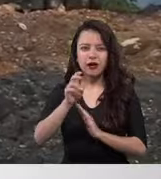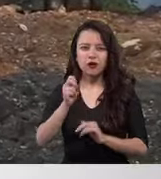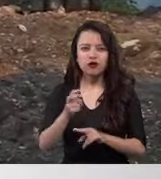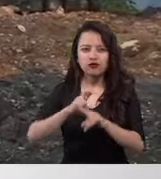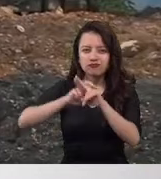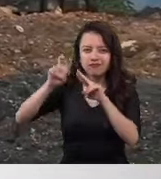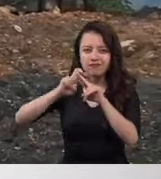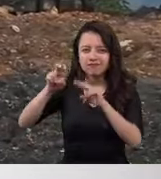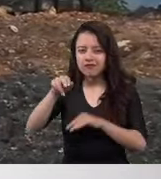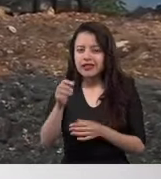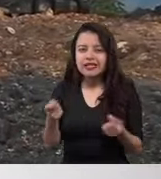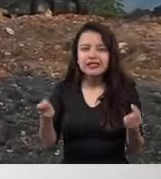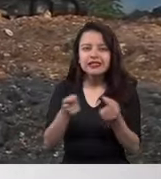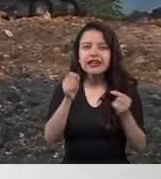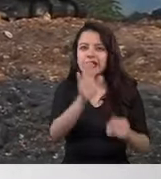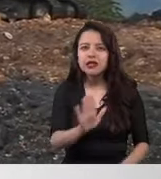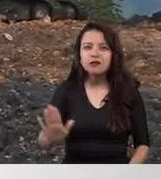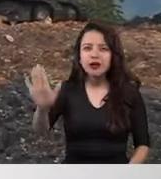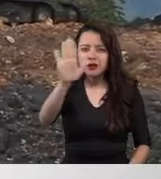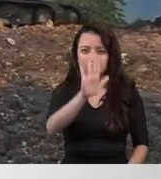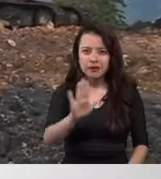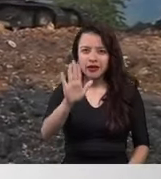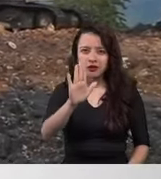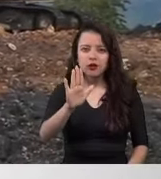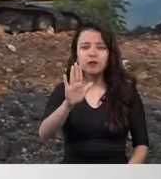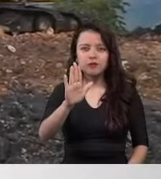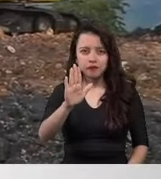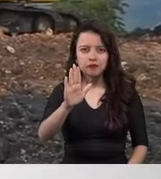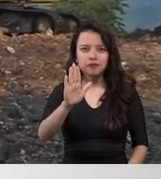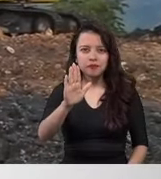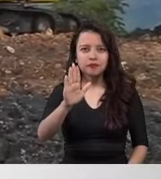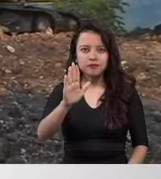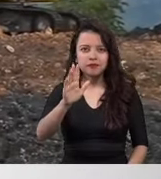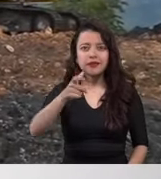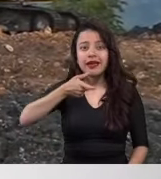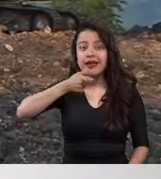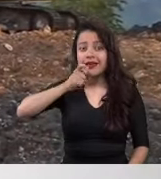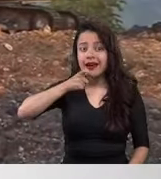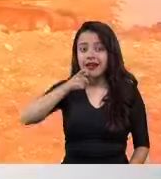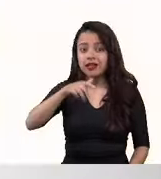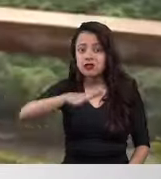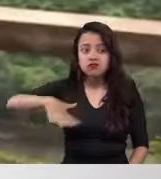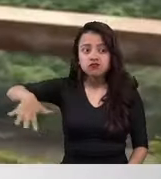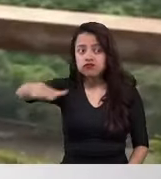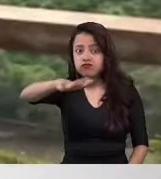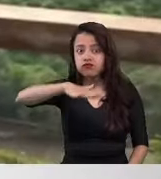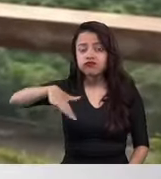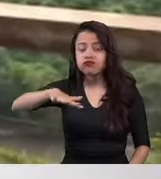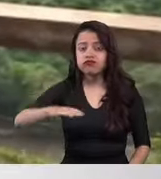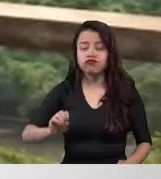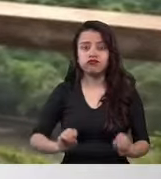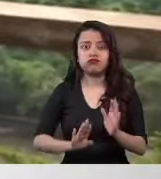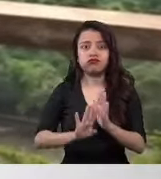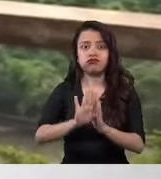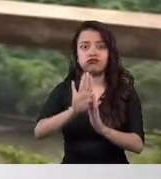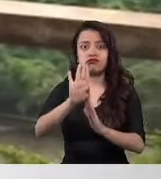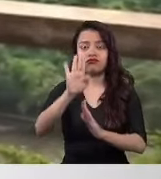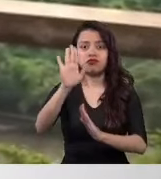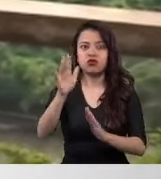Caldas. También es una de las apuestas más robustas para la articulación económica. Llegamos justo